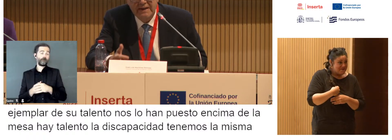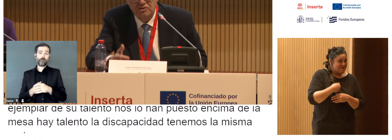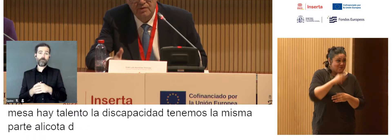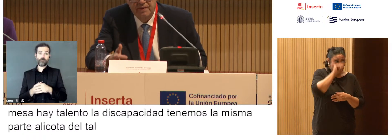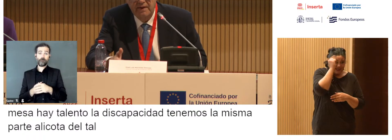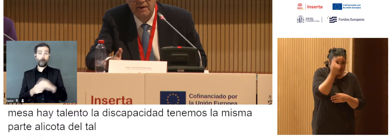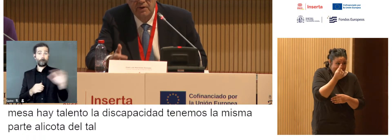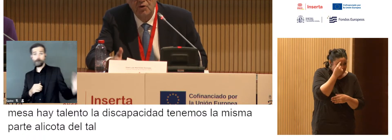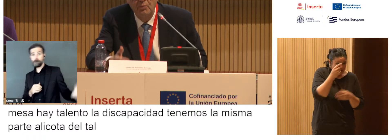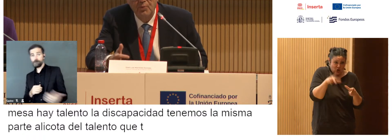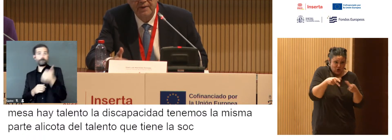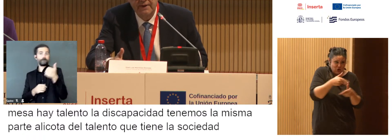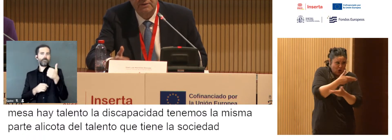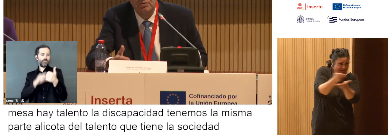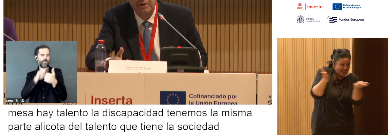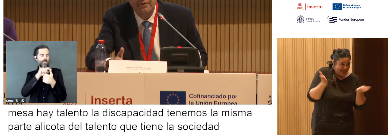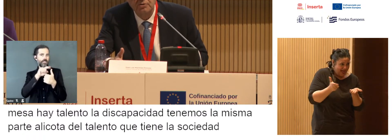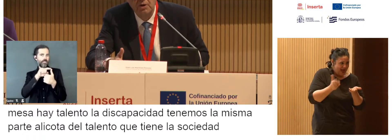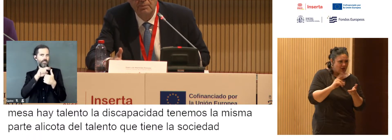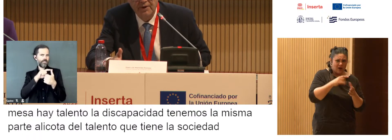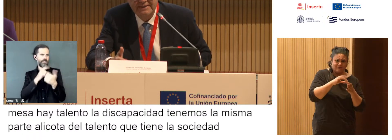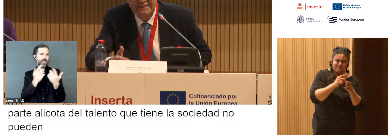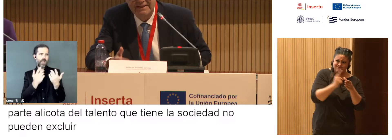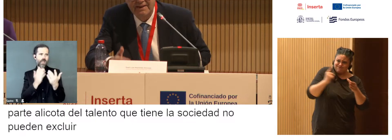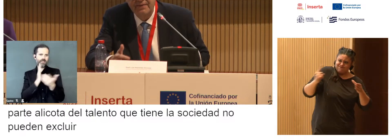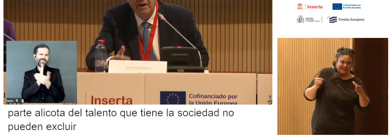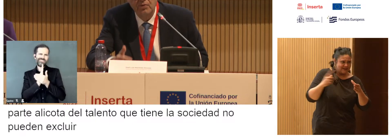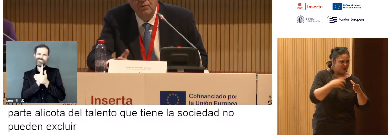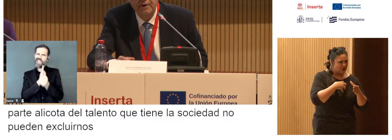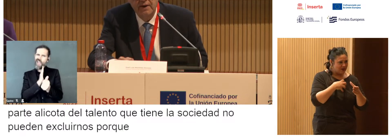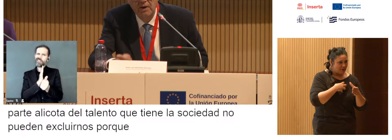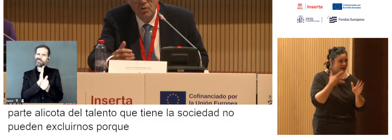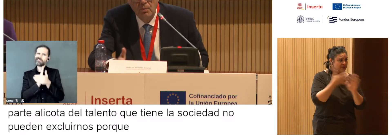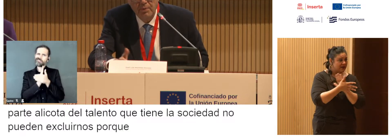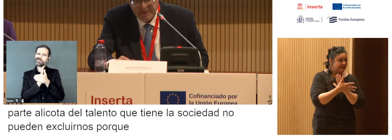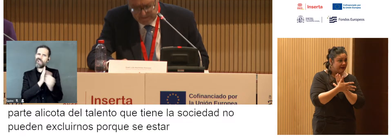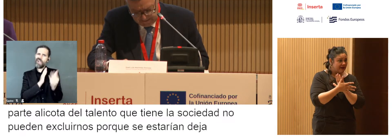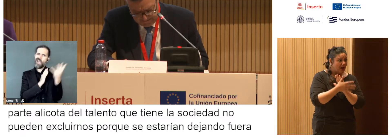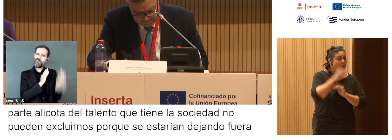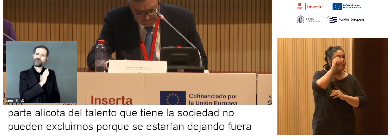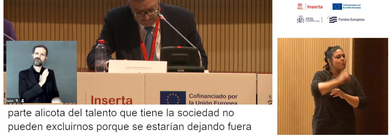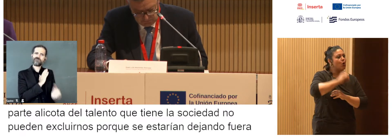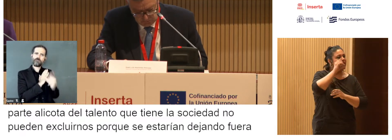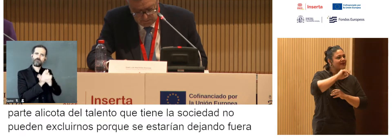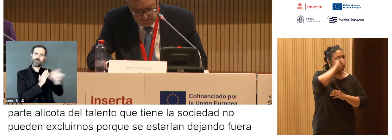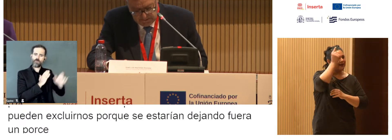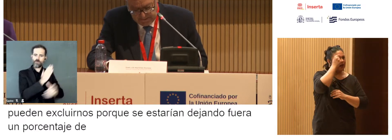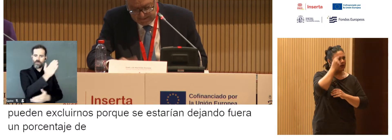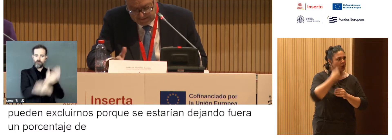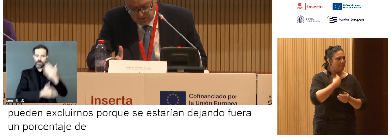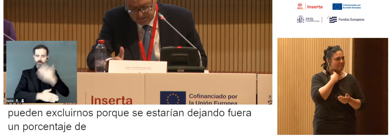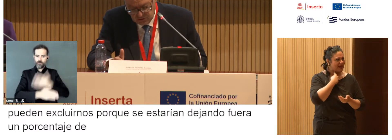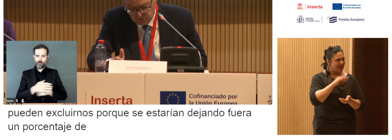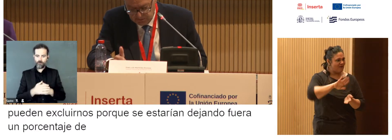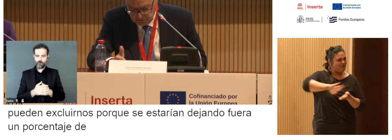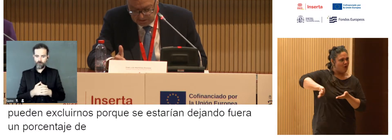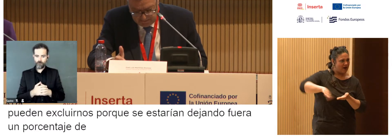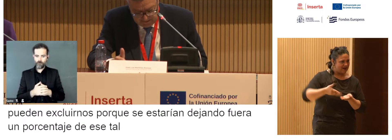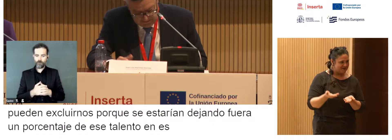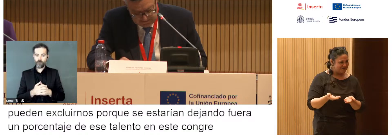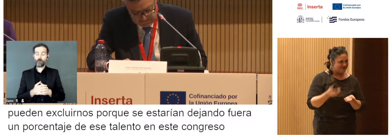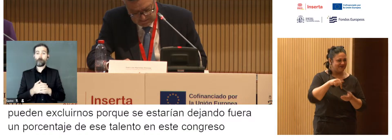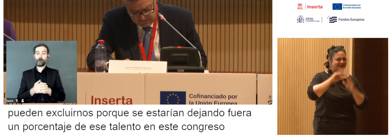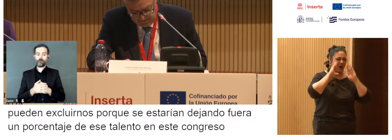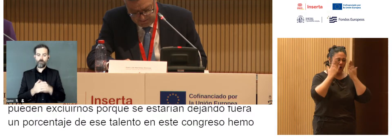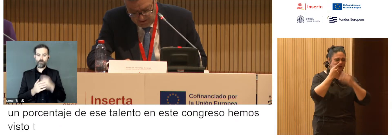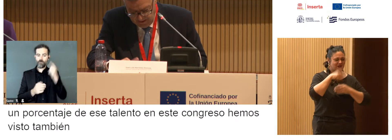que tiene la sociedad. No pueden excluirnos porque se estarían dejando fuera un porcentaje de ese talento. En este congreso hemos visto también